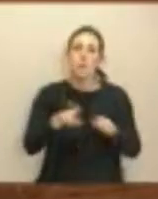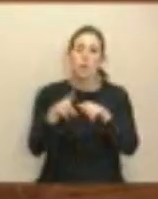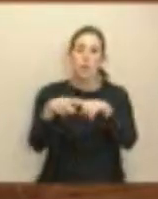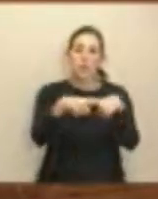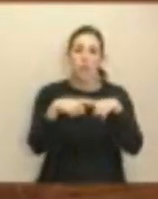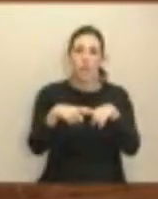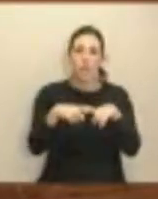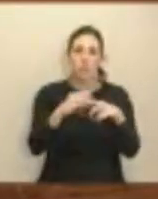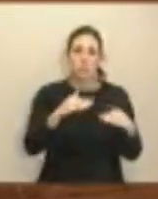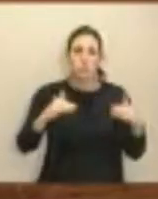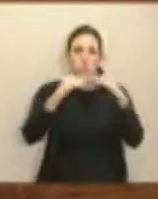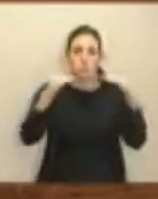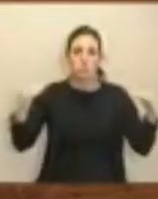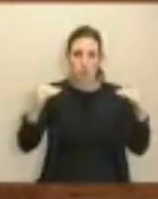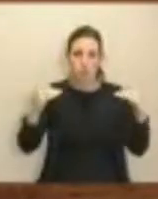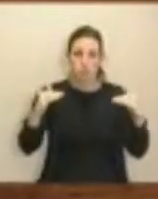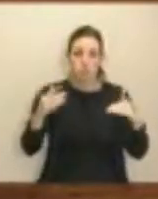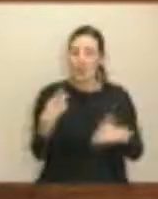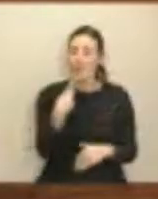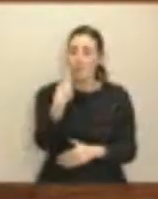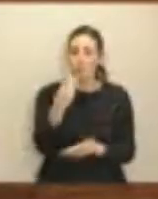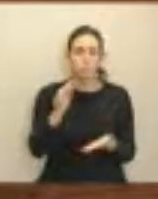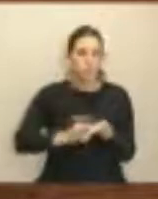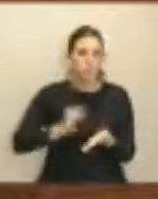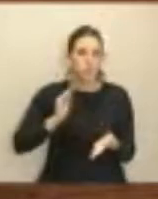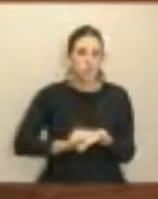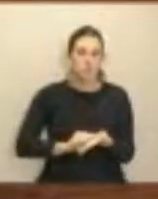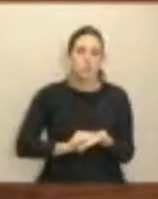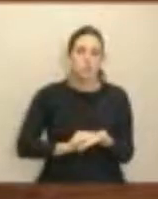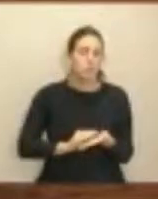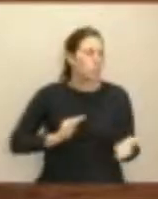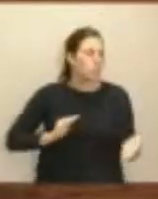equitativo. Y hemos dicho en innumerables ocasiones,